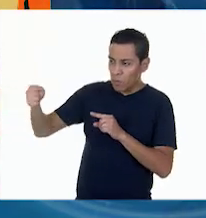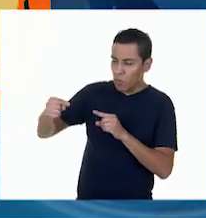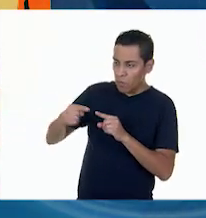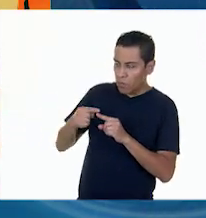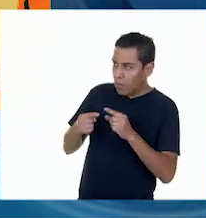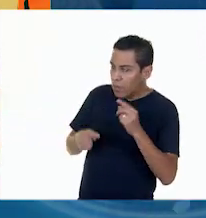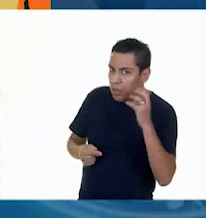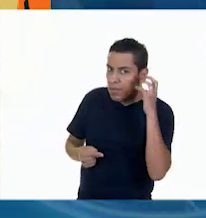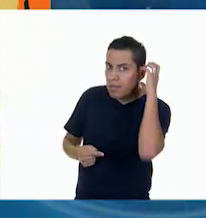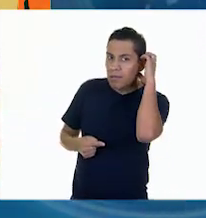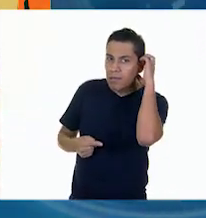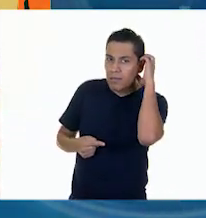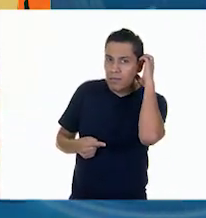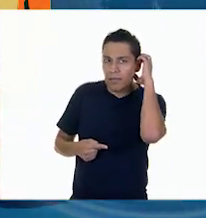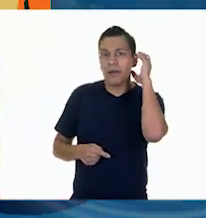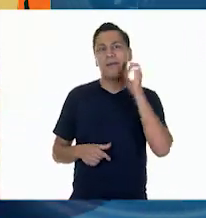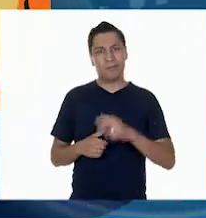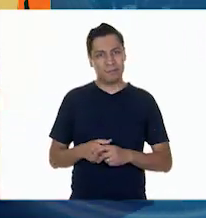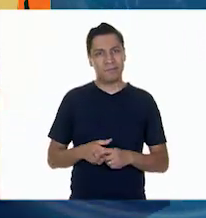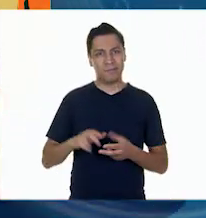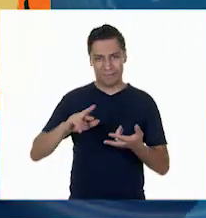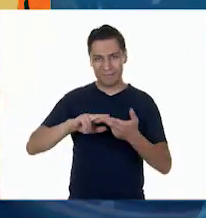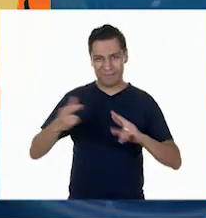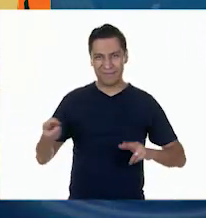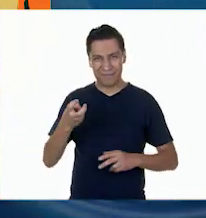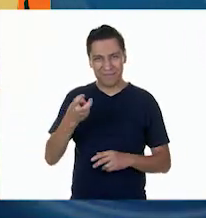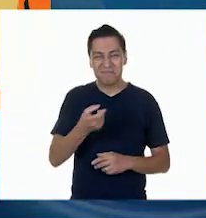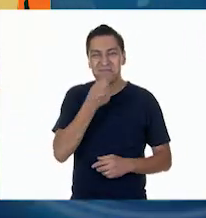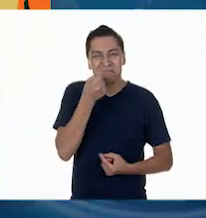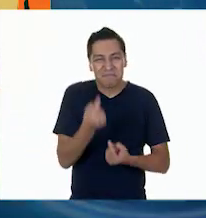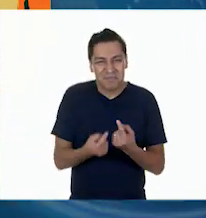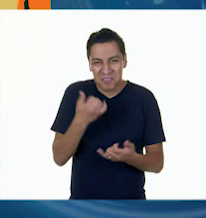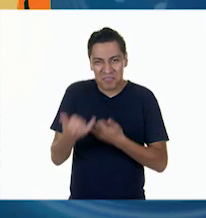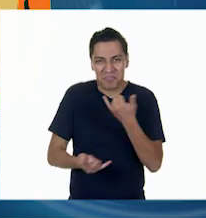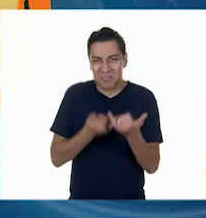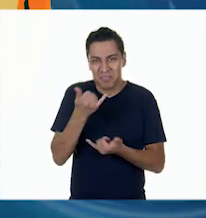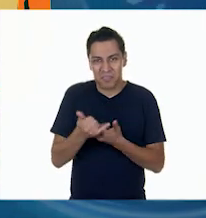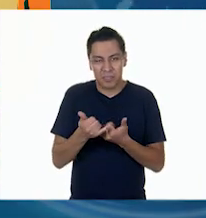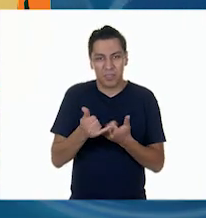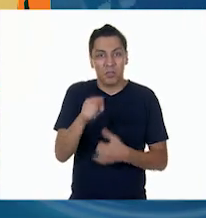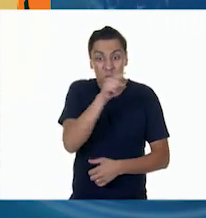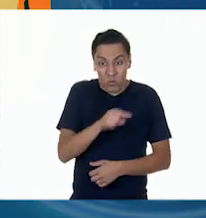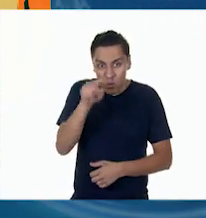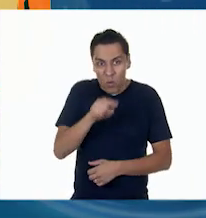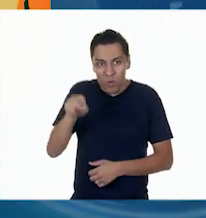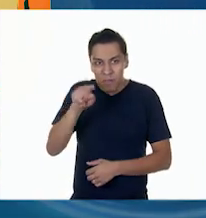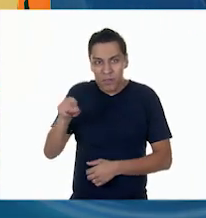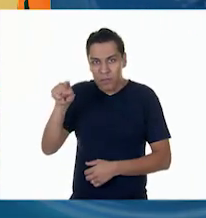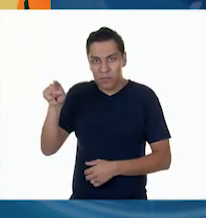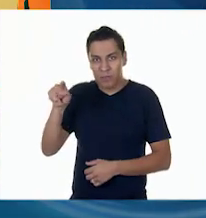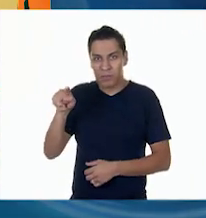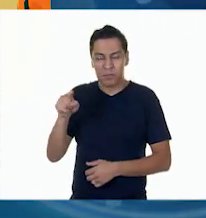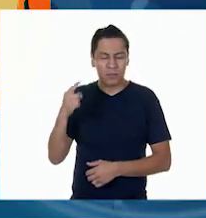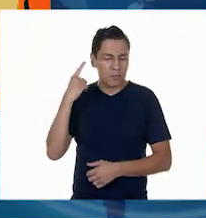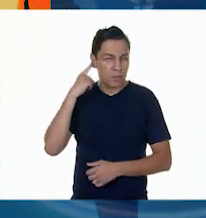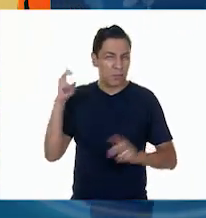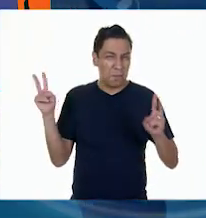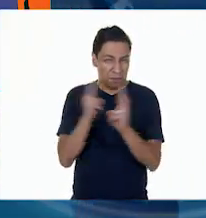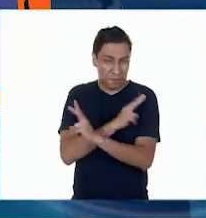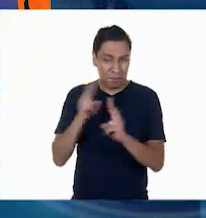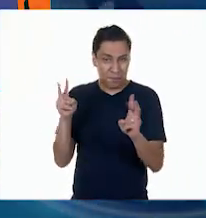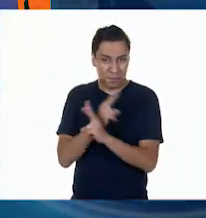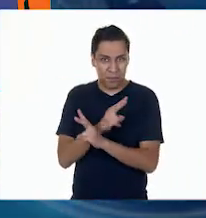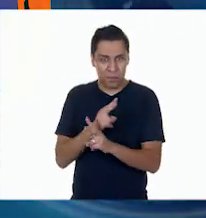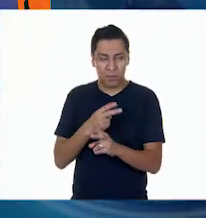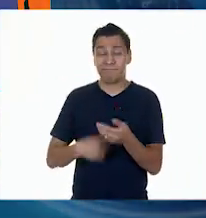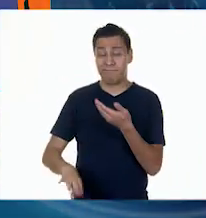de su amigo. Ahora, por lo mismo que el sonido es una onda que transmite presión, nos